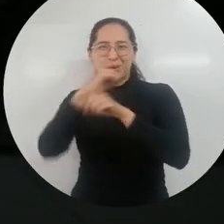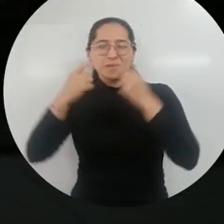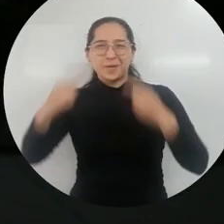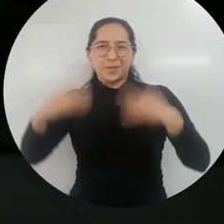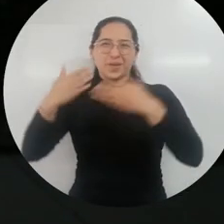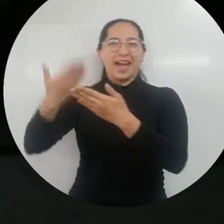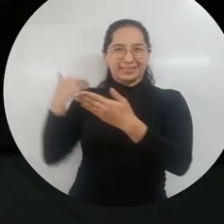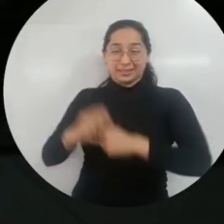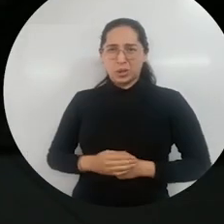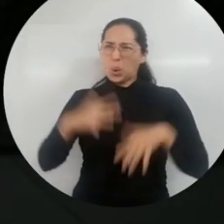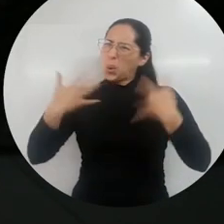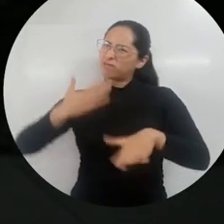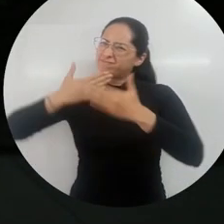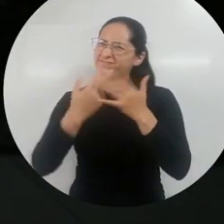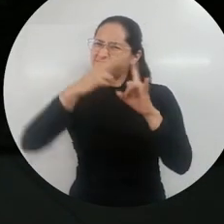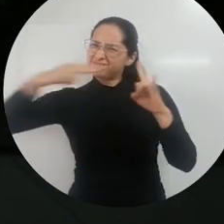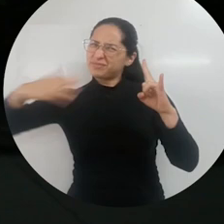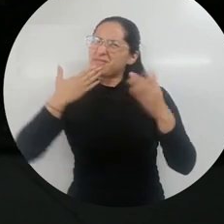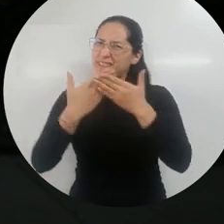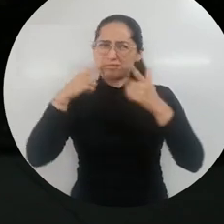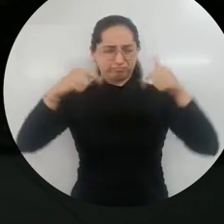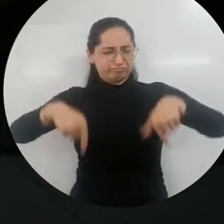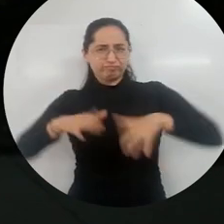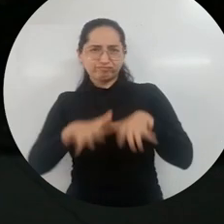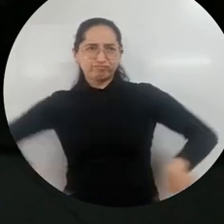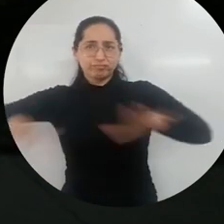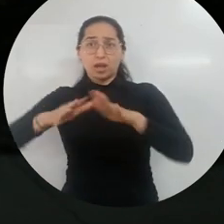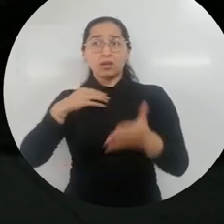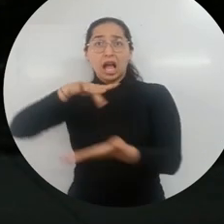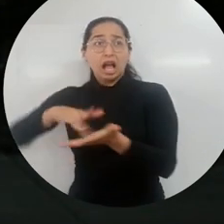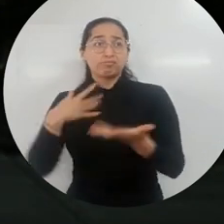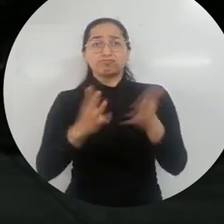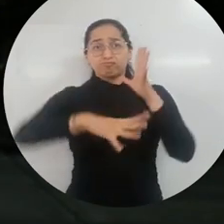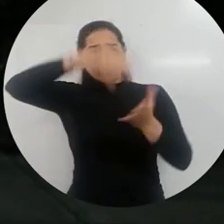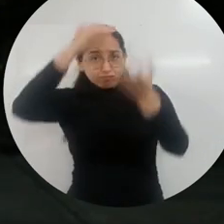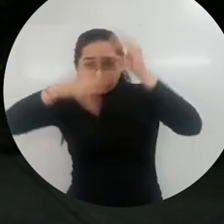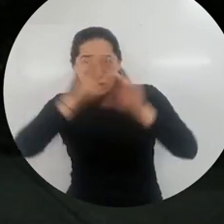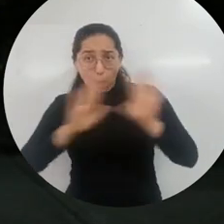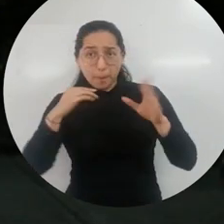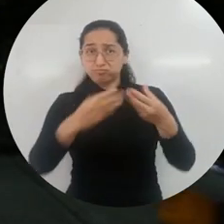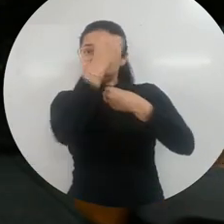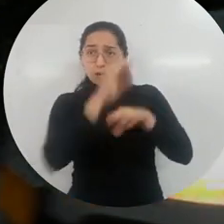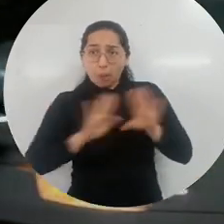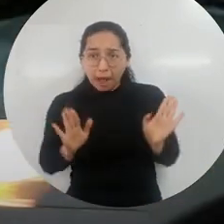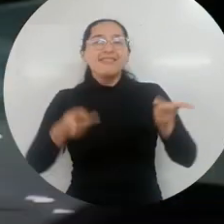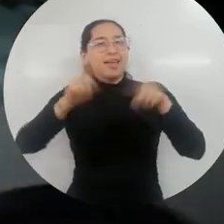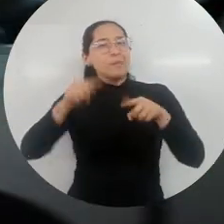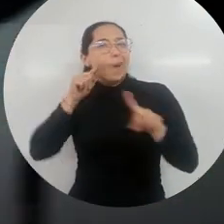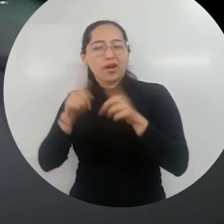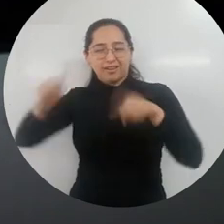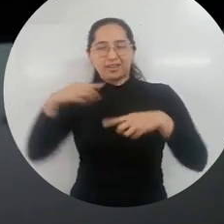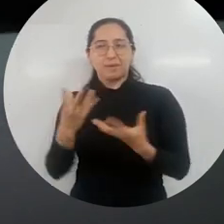gracias a la universidad por permitirnos estos espacios, porque evidentemente no solamente venimos aquí a formarnos como profesionales,